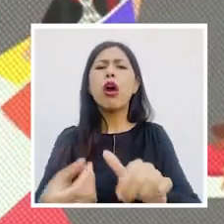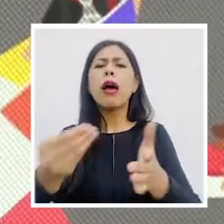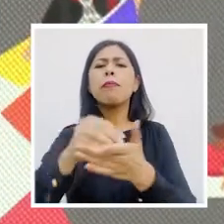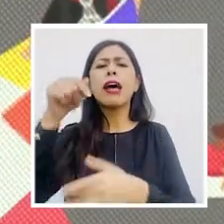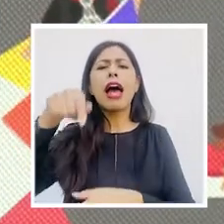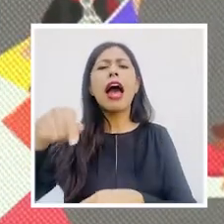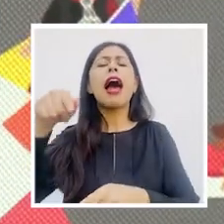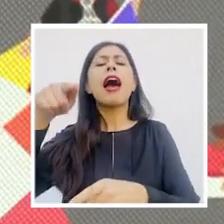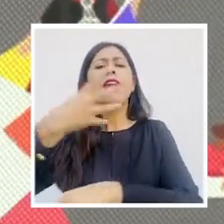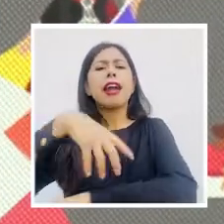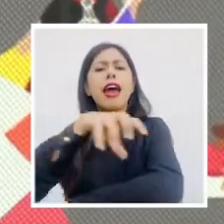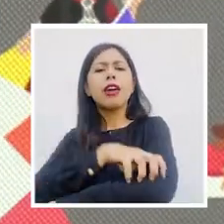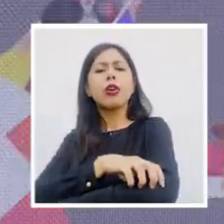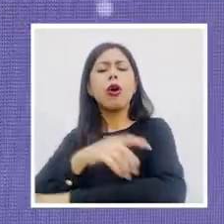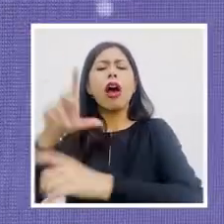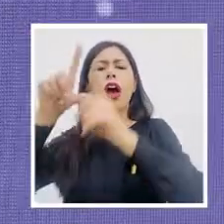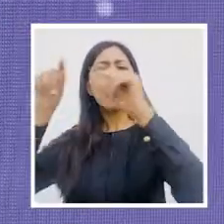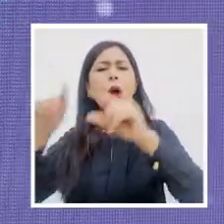que en Santiago?